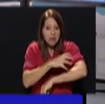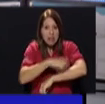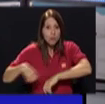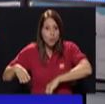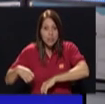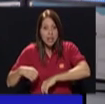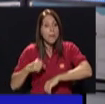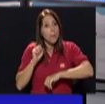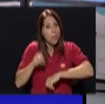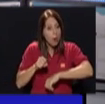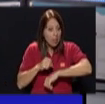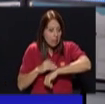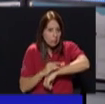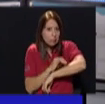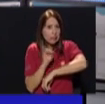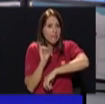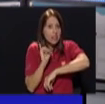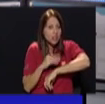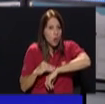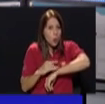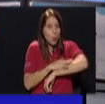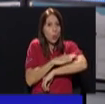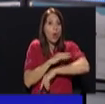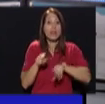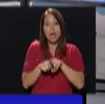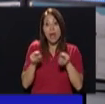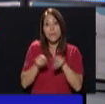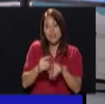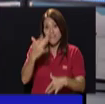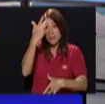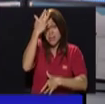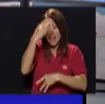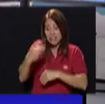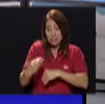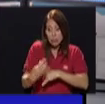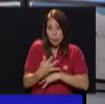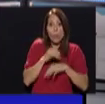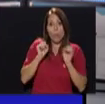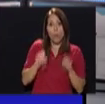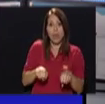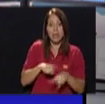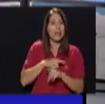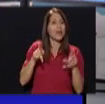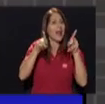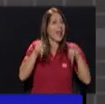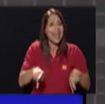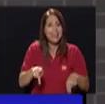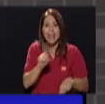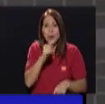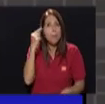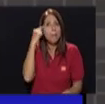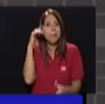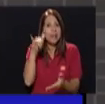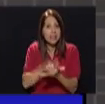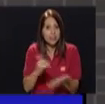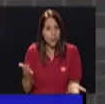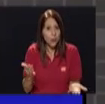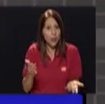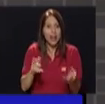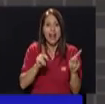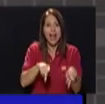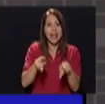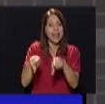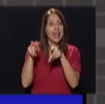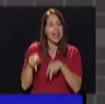rasguñe, o sea, una infección ahí puede entrar fácilmente, y el riesgo de transmisión de enfermedades es altísimo. Entonces la gente creo que no mide esas consecuencias y